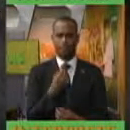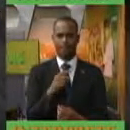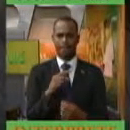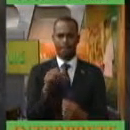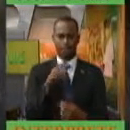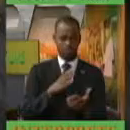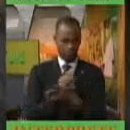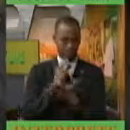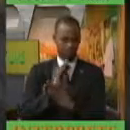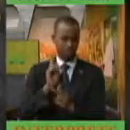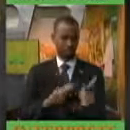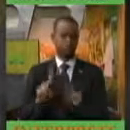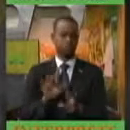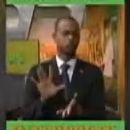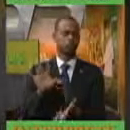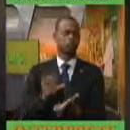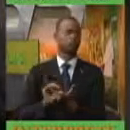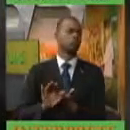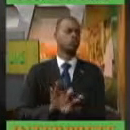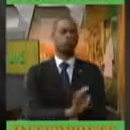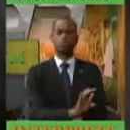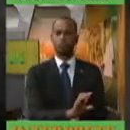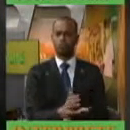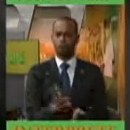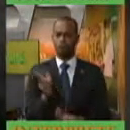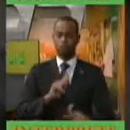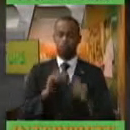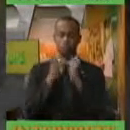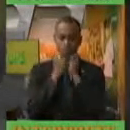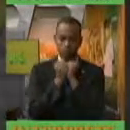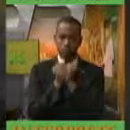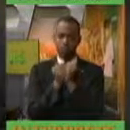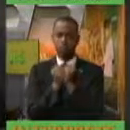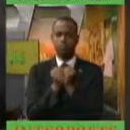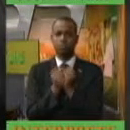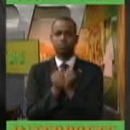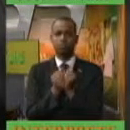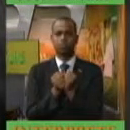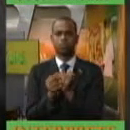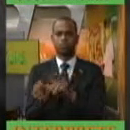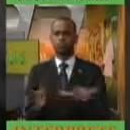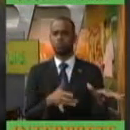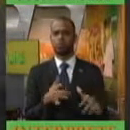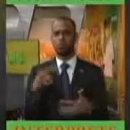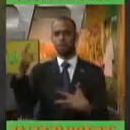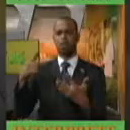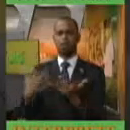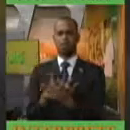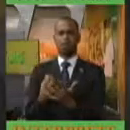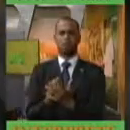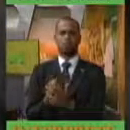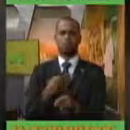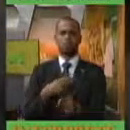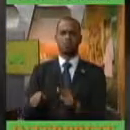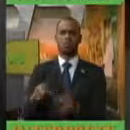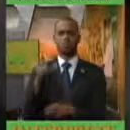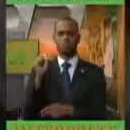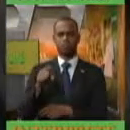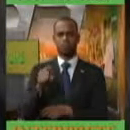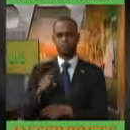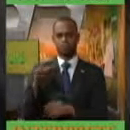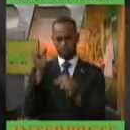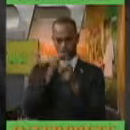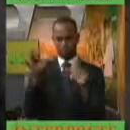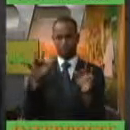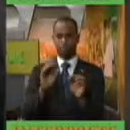subordinar los derechos de la gente, el amor por la gente, a beneficios pasajeros. Usted tiene que tener esa